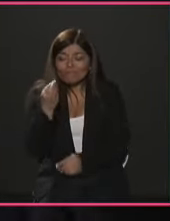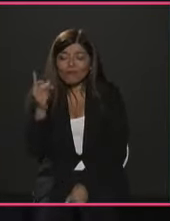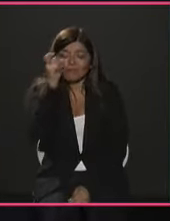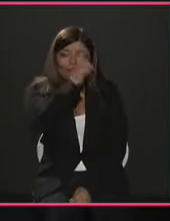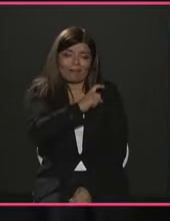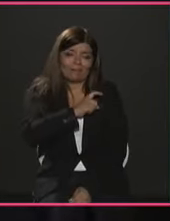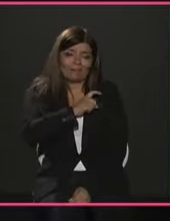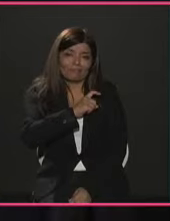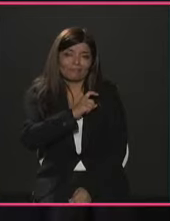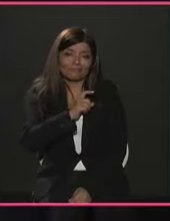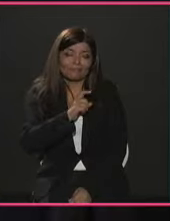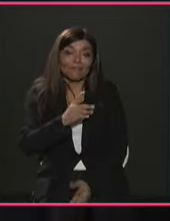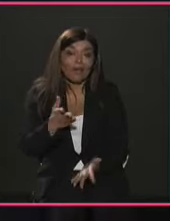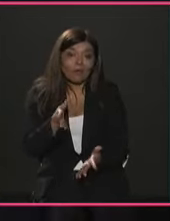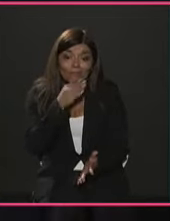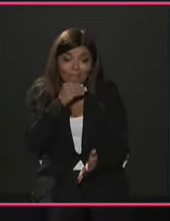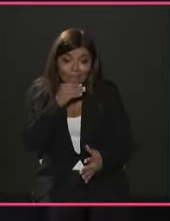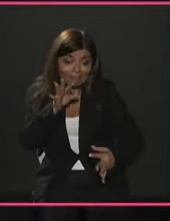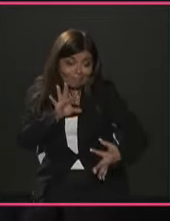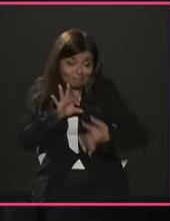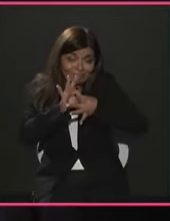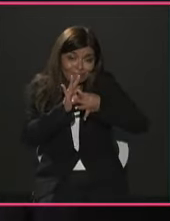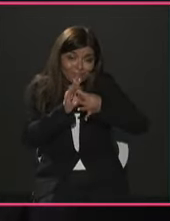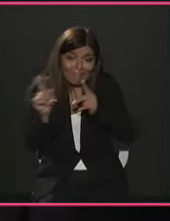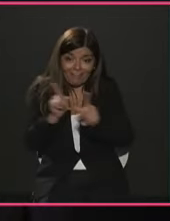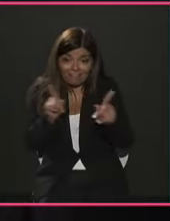difícil de lograr otro